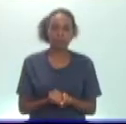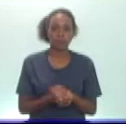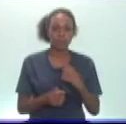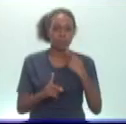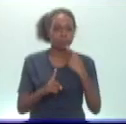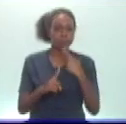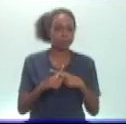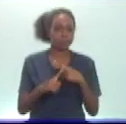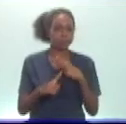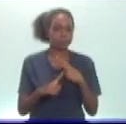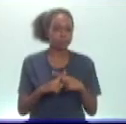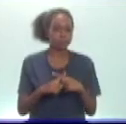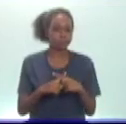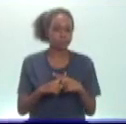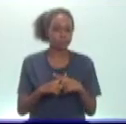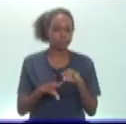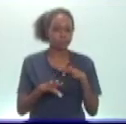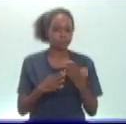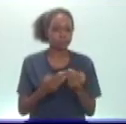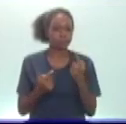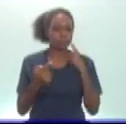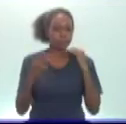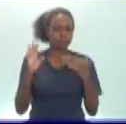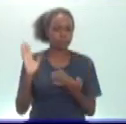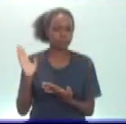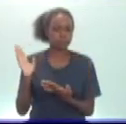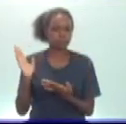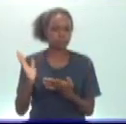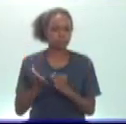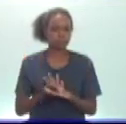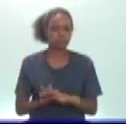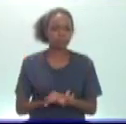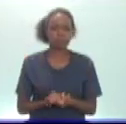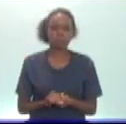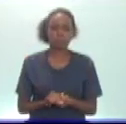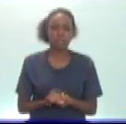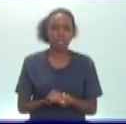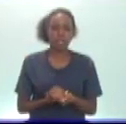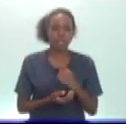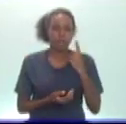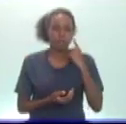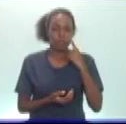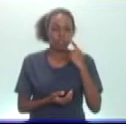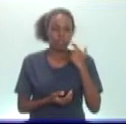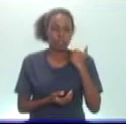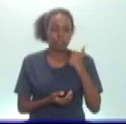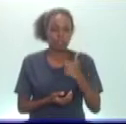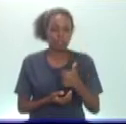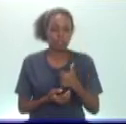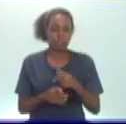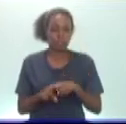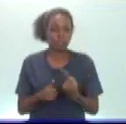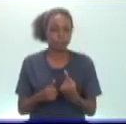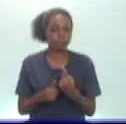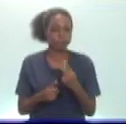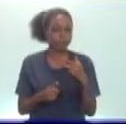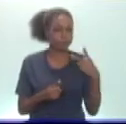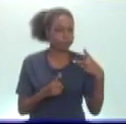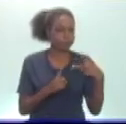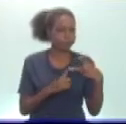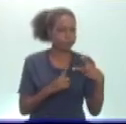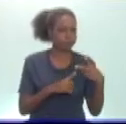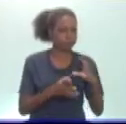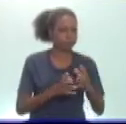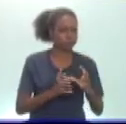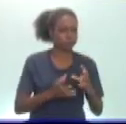el dígito de las decenas de factor multiplicador. Fíjense cómo yo aquí le nombro este segundo factor, que se